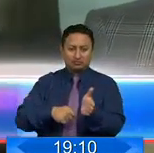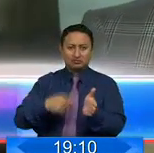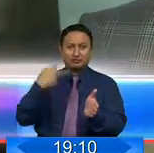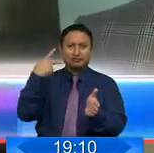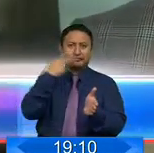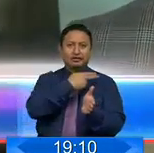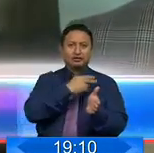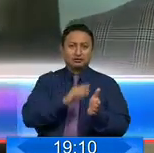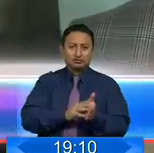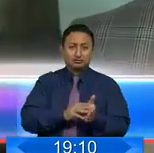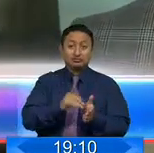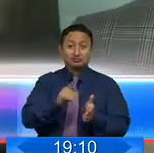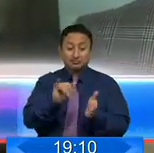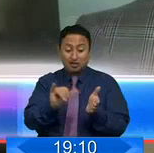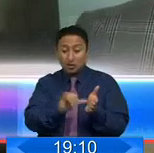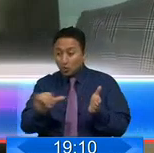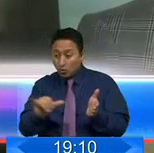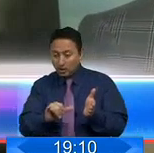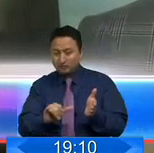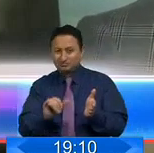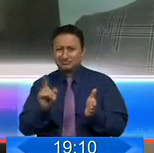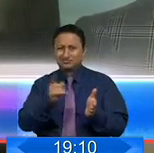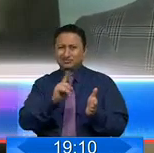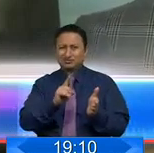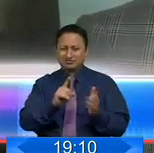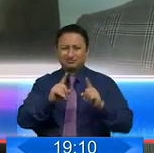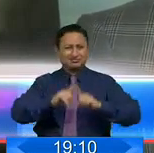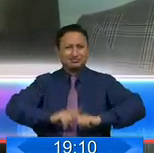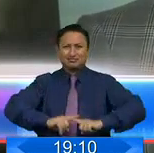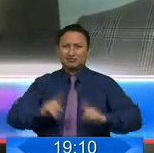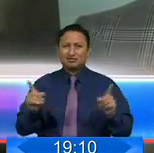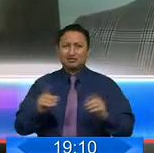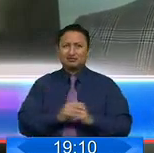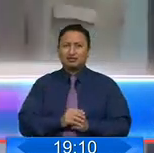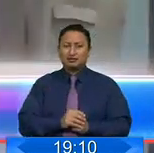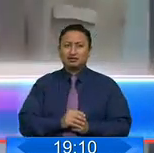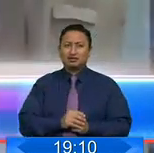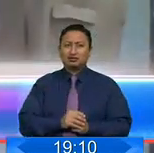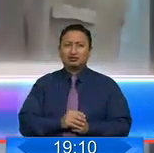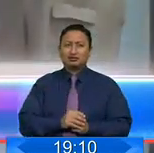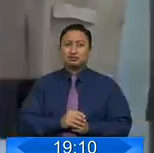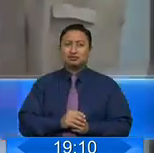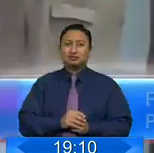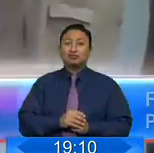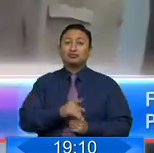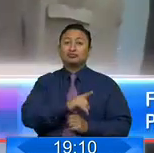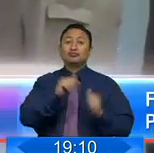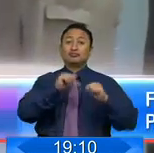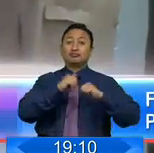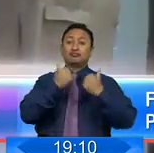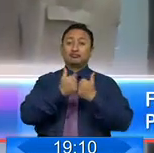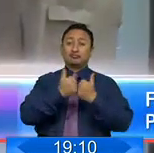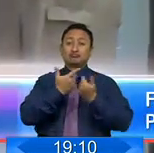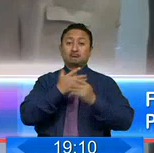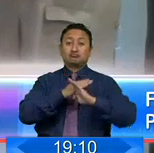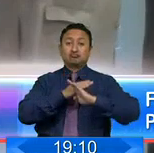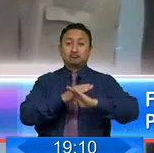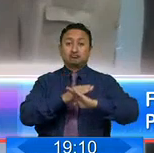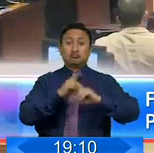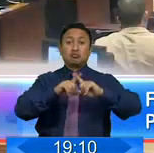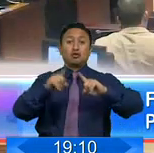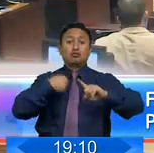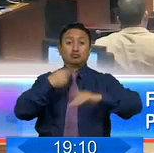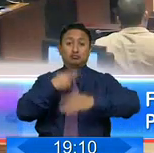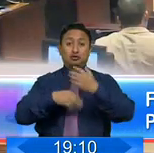porque los rasgos caligráficos ni siquiera tienen similitud. Fernando Flores se defiende de las acusaciones, pero confirma que su hijo sí